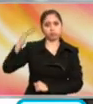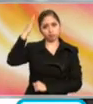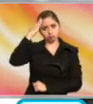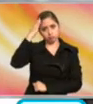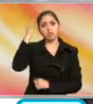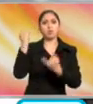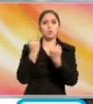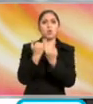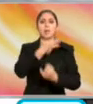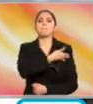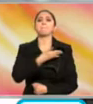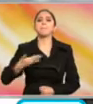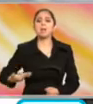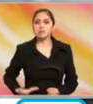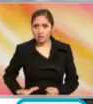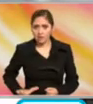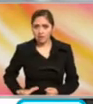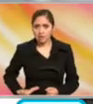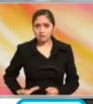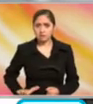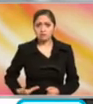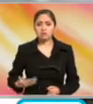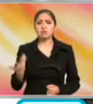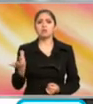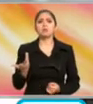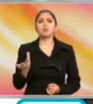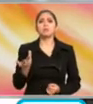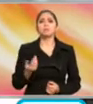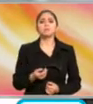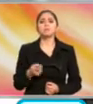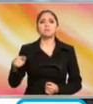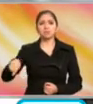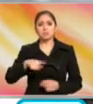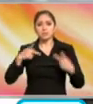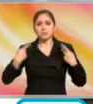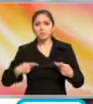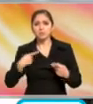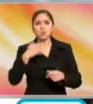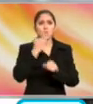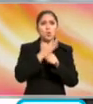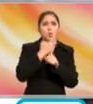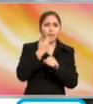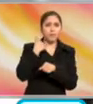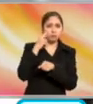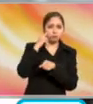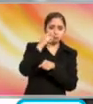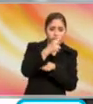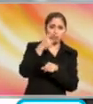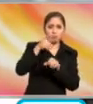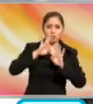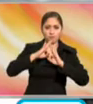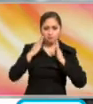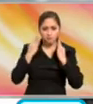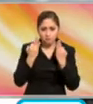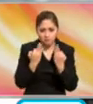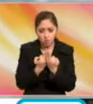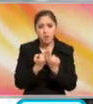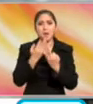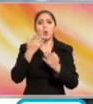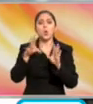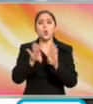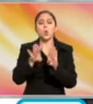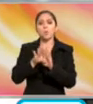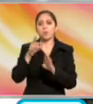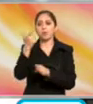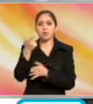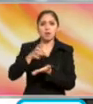presidentes, incluso que están siendo, o mujeres presidentas que están siendo juzgados en este momento por la mala utilización de los recursos